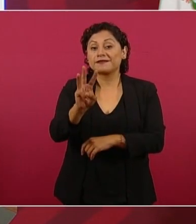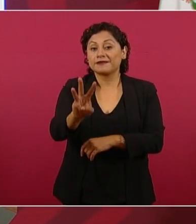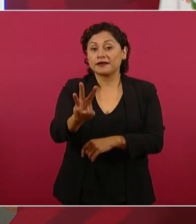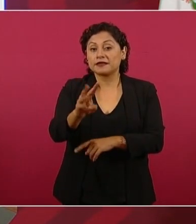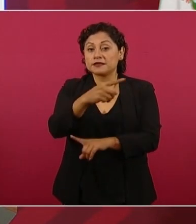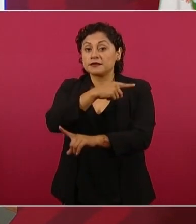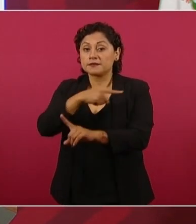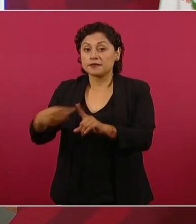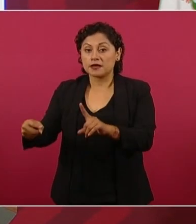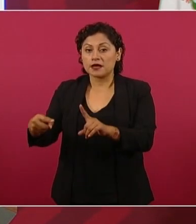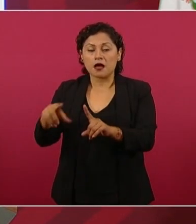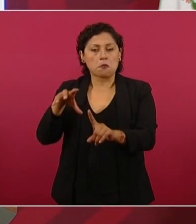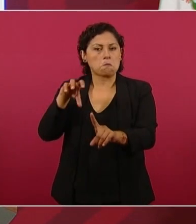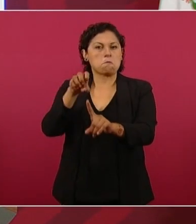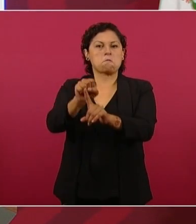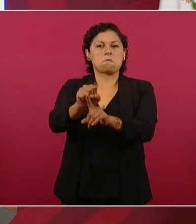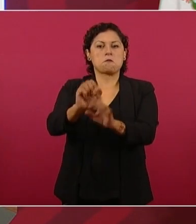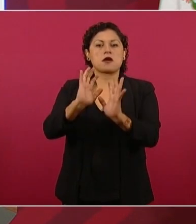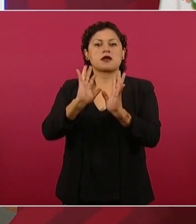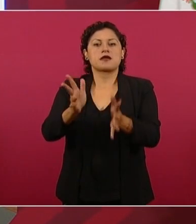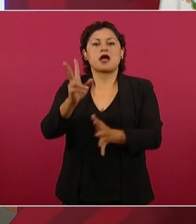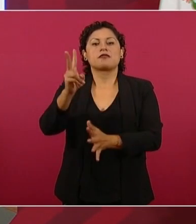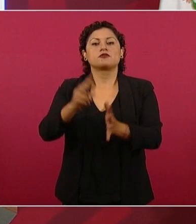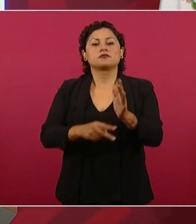las 2.700.